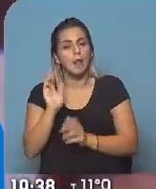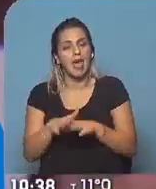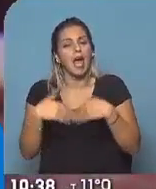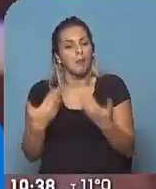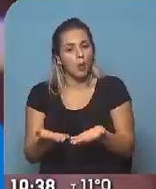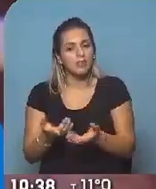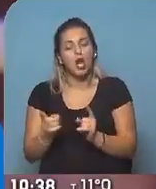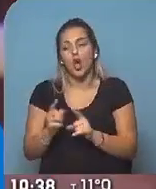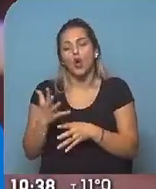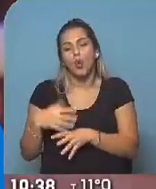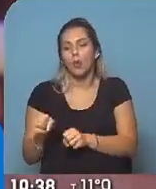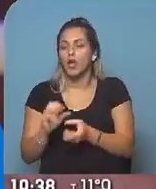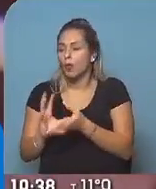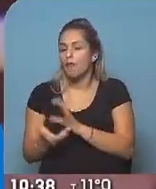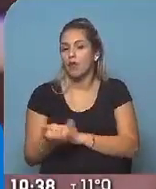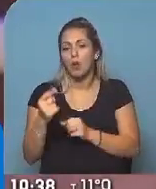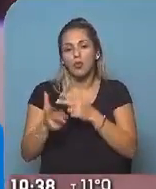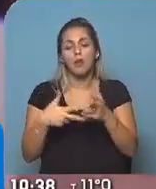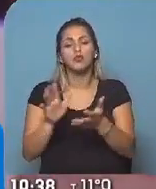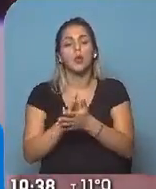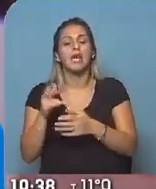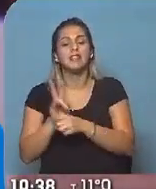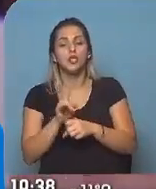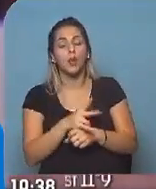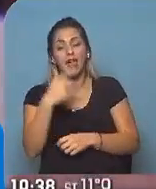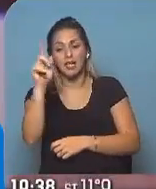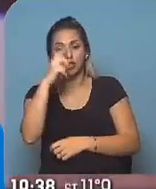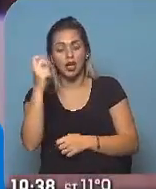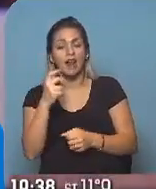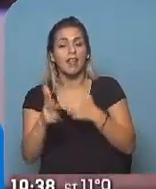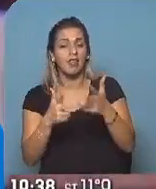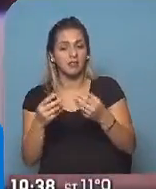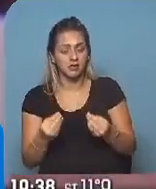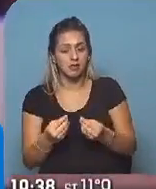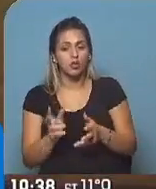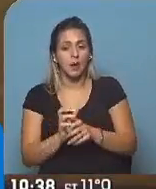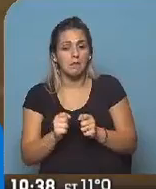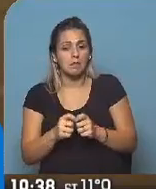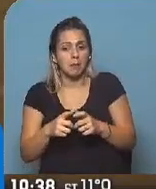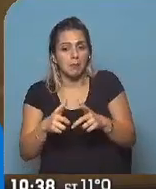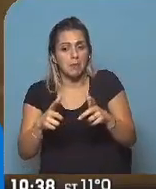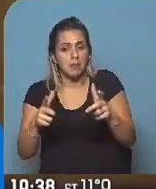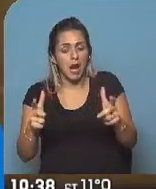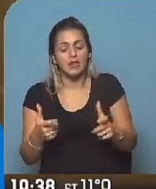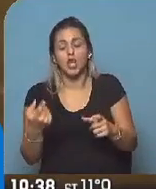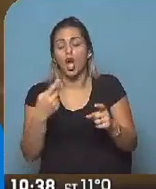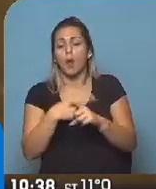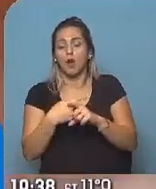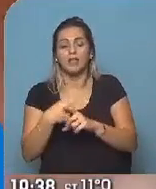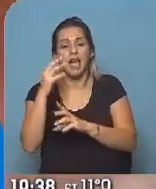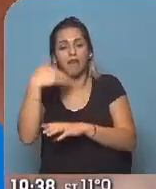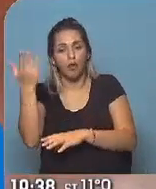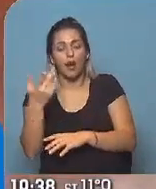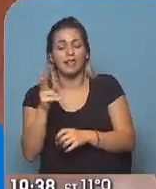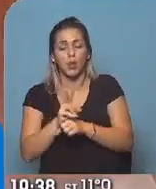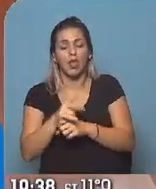le encuentran la vuelta. Cuando hablamos de seguridad nacional hablamos de un efecto multiplicador en la política exterior, en la seguridad nacional, en